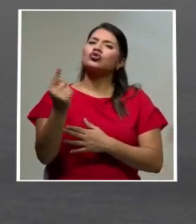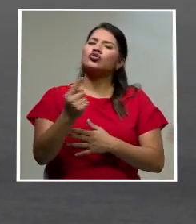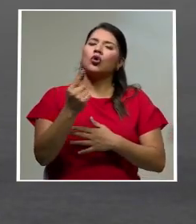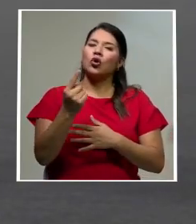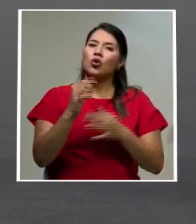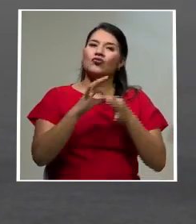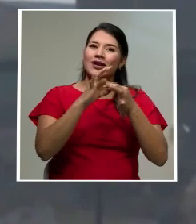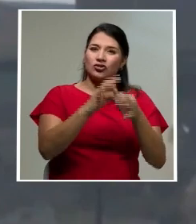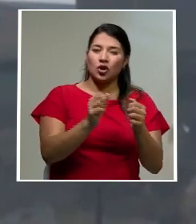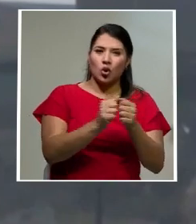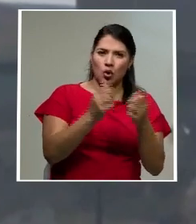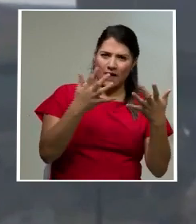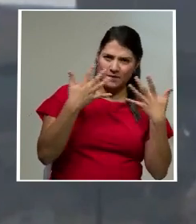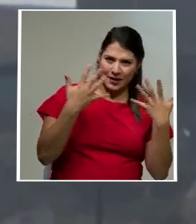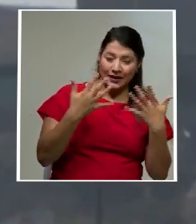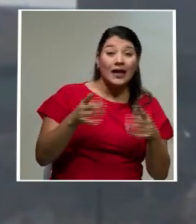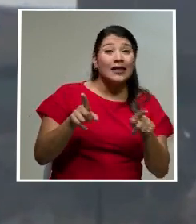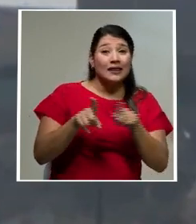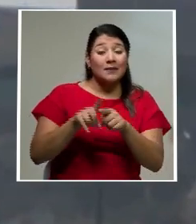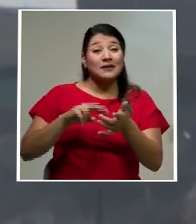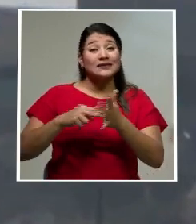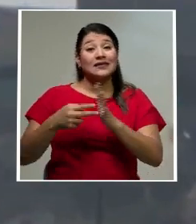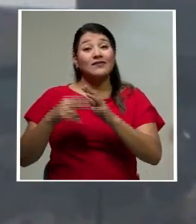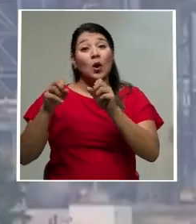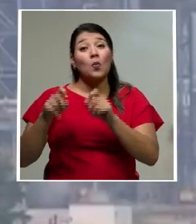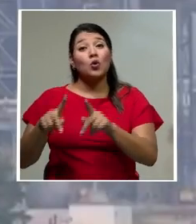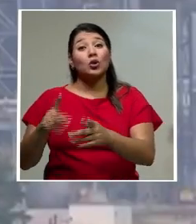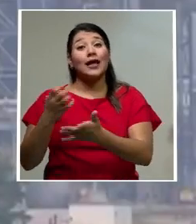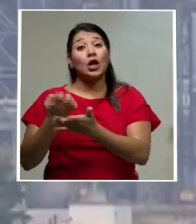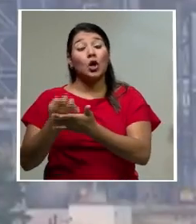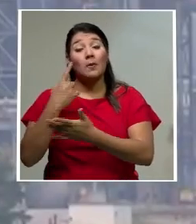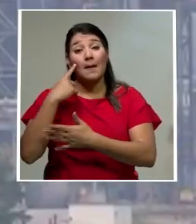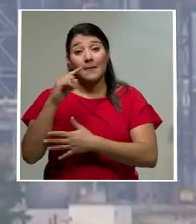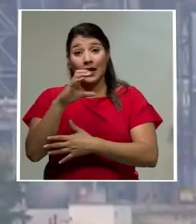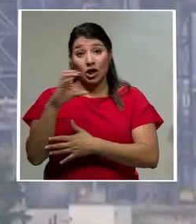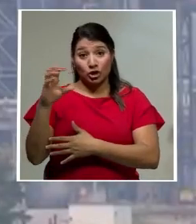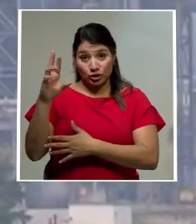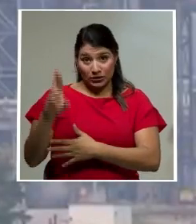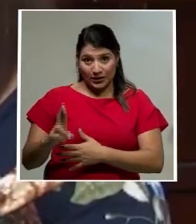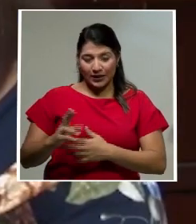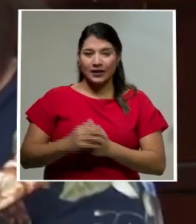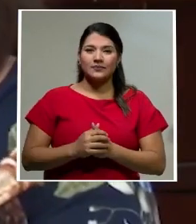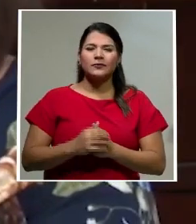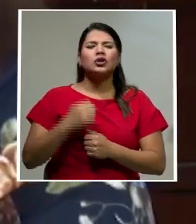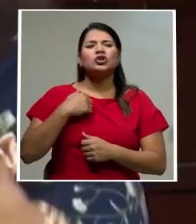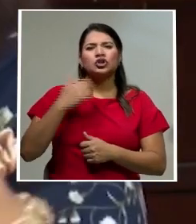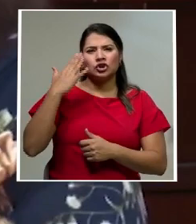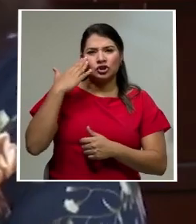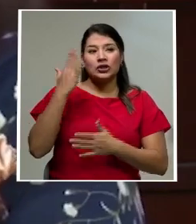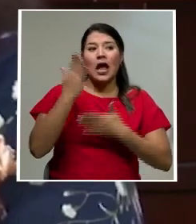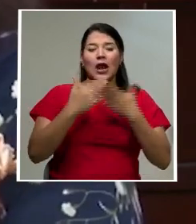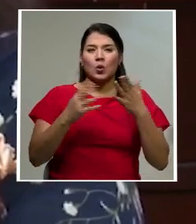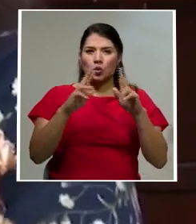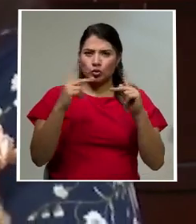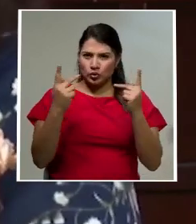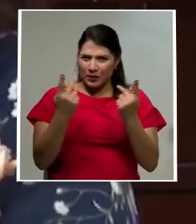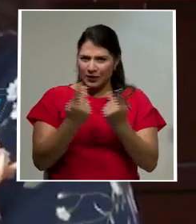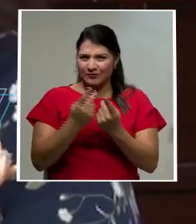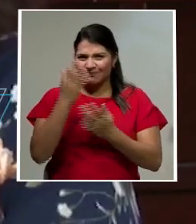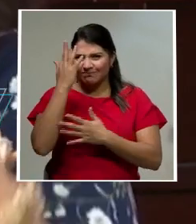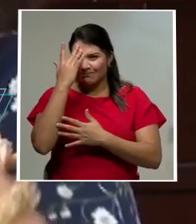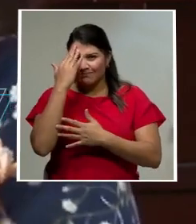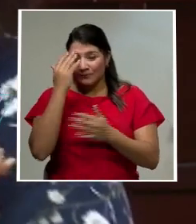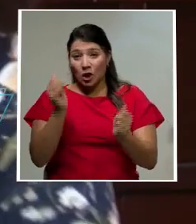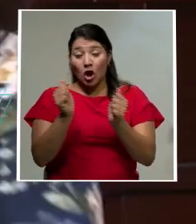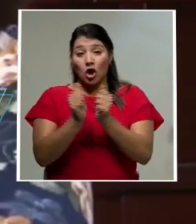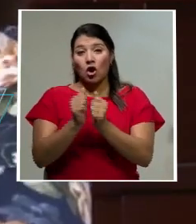una oportunidad económica para el bienestar del país. Si bien hay preocupaciones de algunas fracciones sobre el tema de Recope, este es el